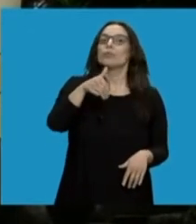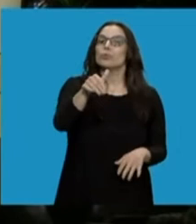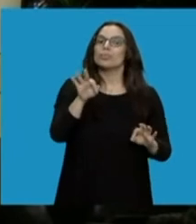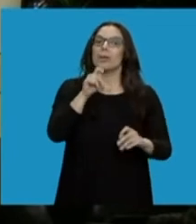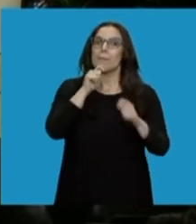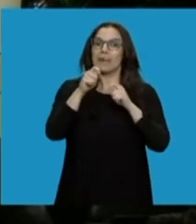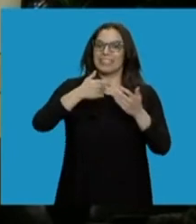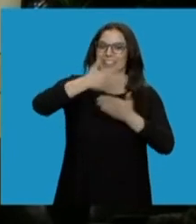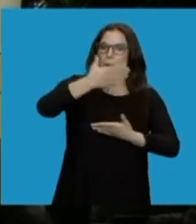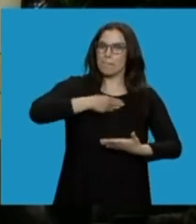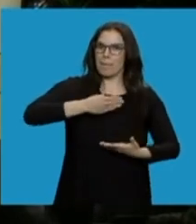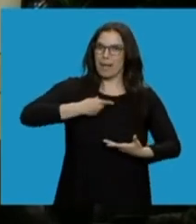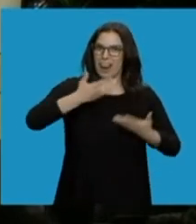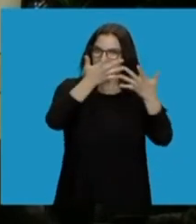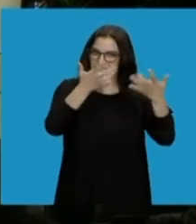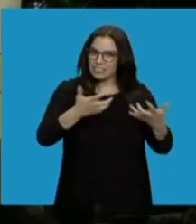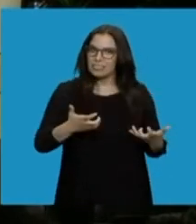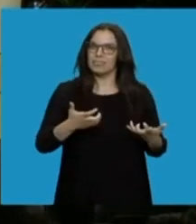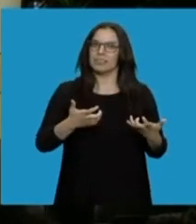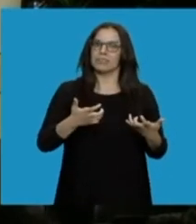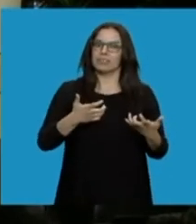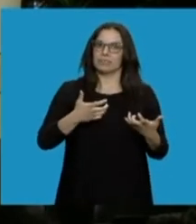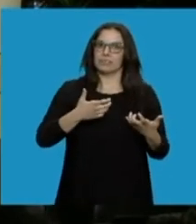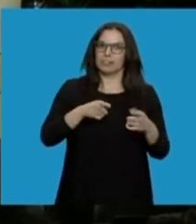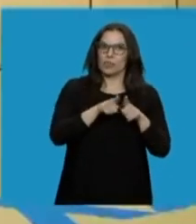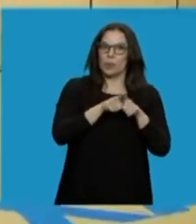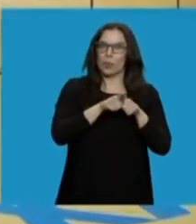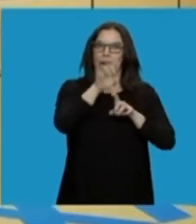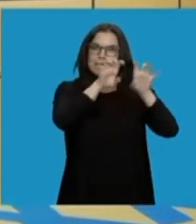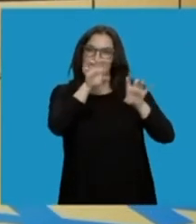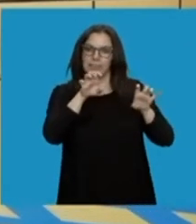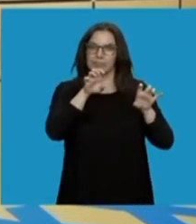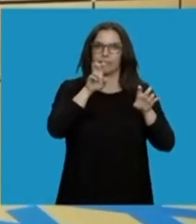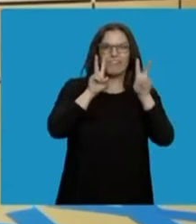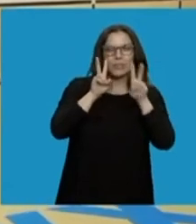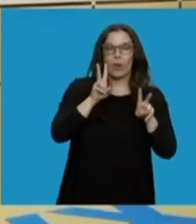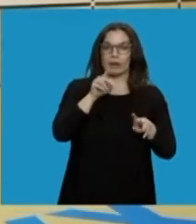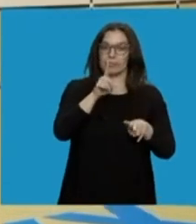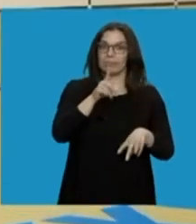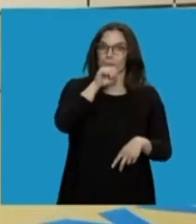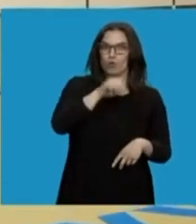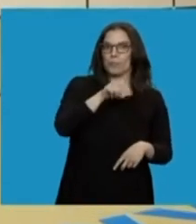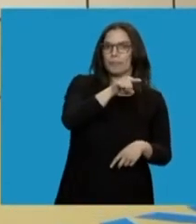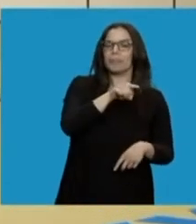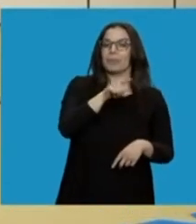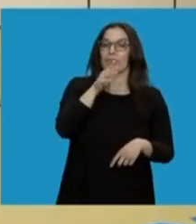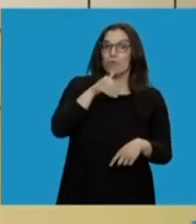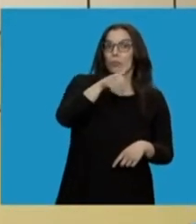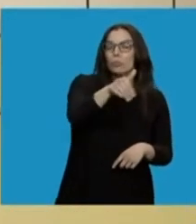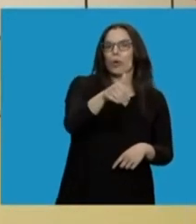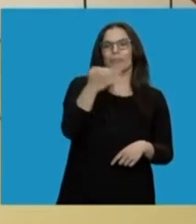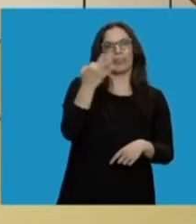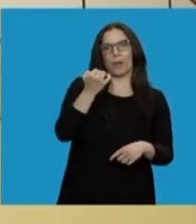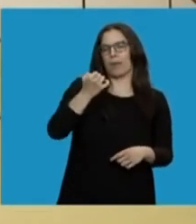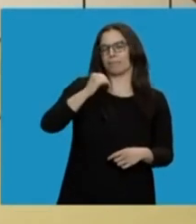prensa escrita, de la prensa que todavía también le apostamos por el papel, por la maquetación, por lo visual, pasa por ofrecer estos